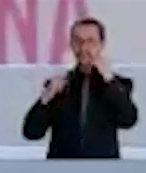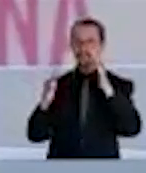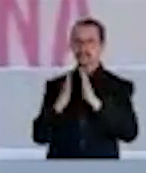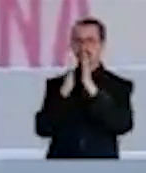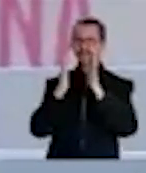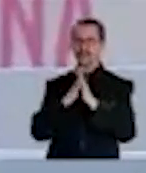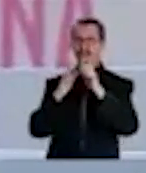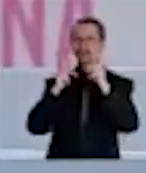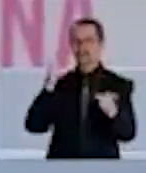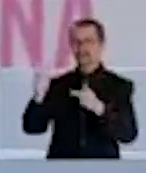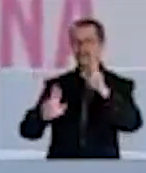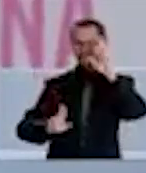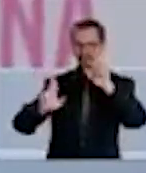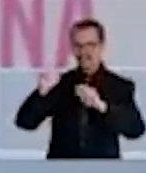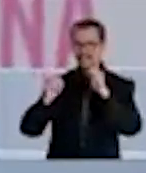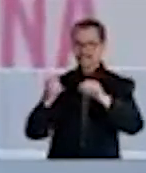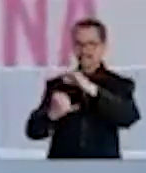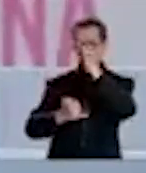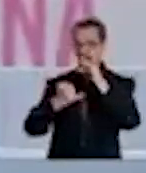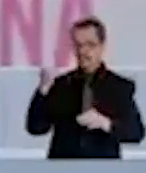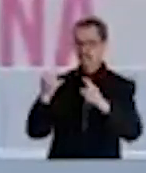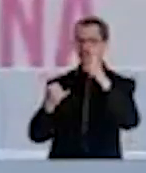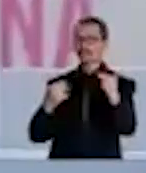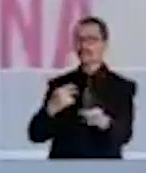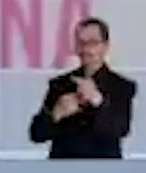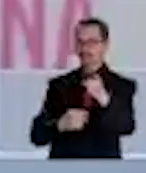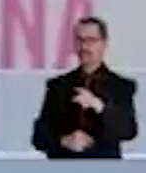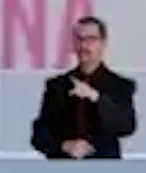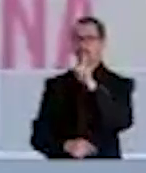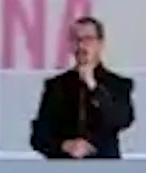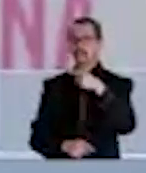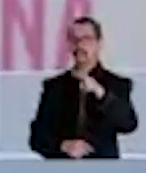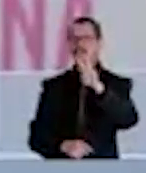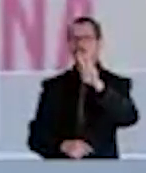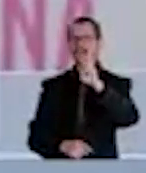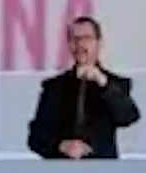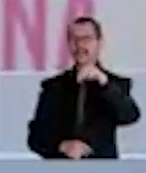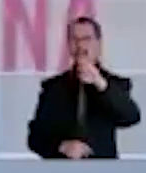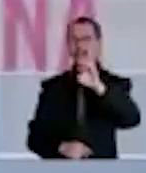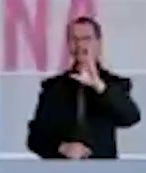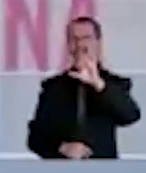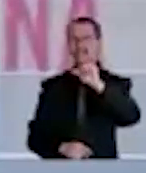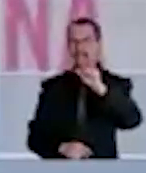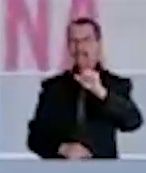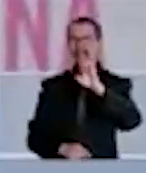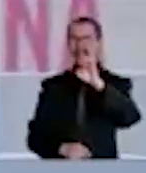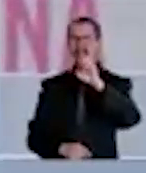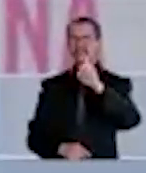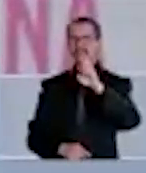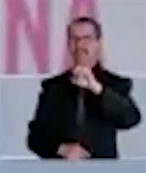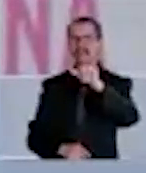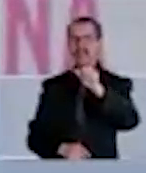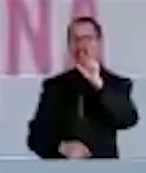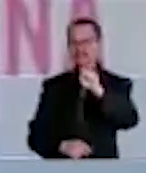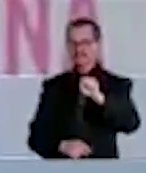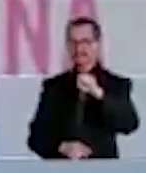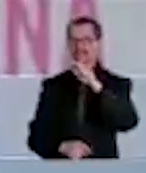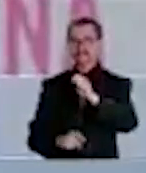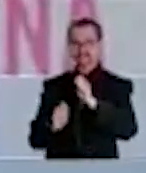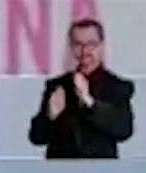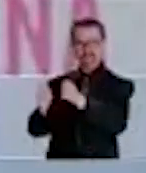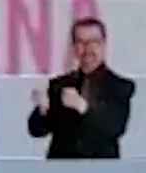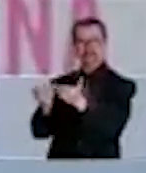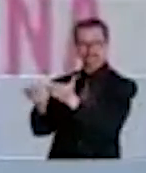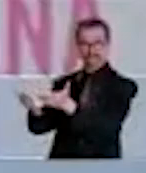zendejas es tu turno adelante pregunta de pie por favor es la pregunta